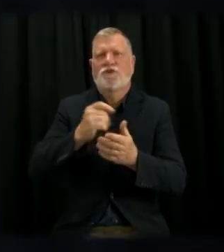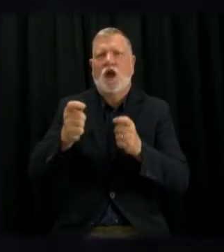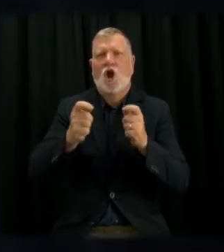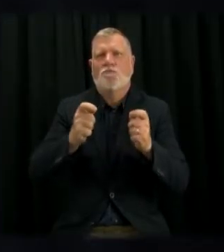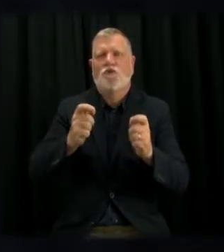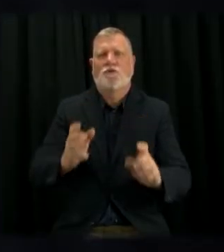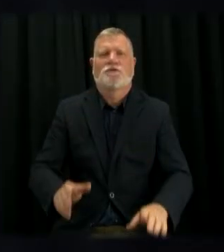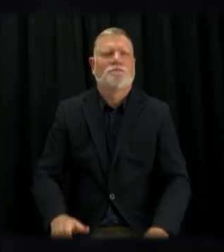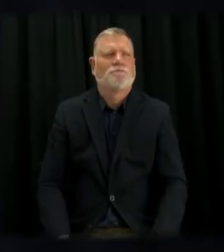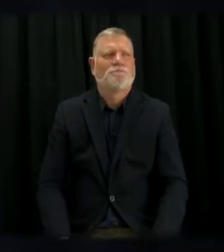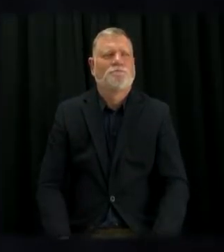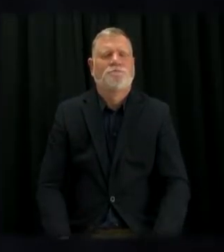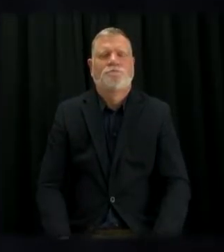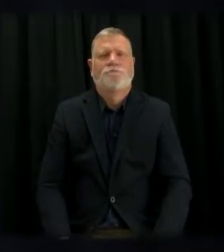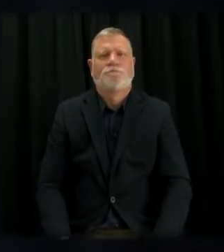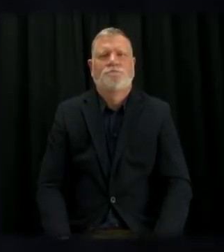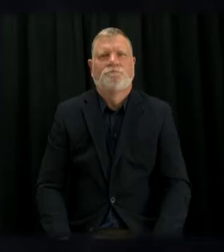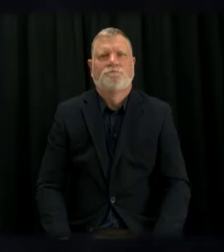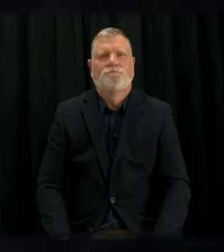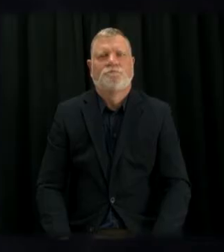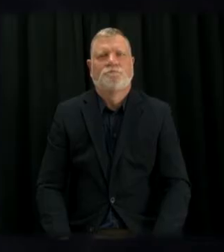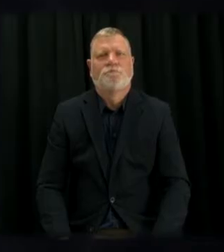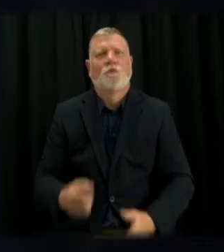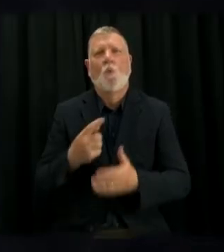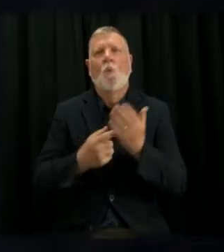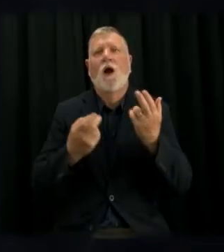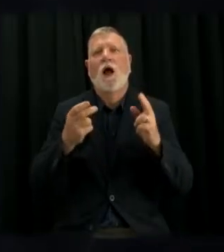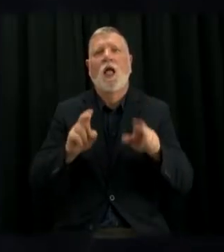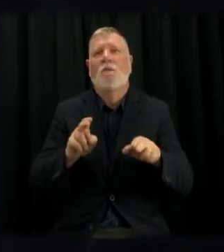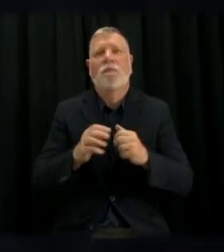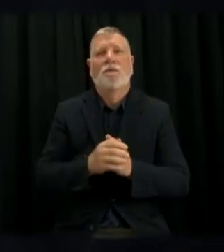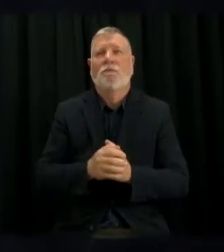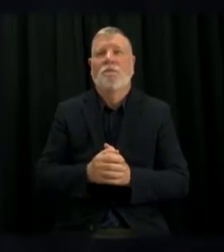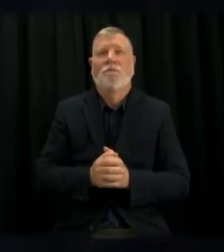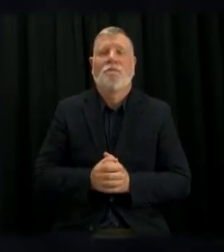los controladores y honorarios. Lo que ocurrió,